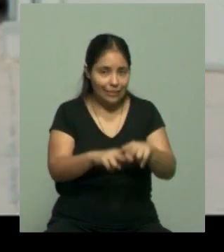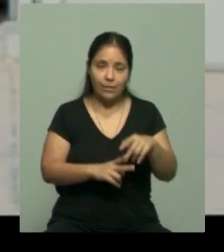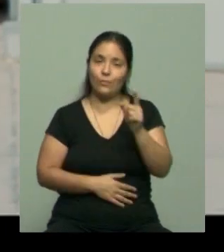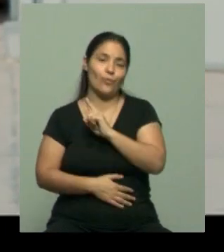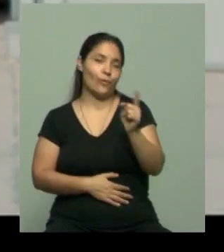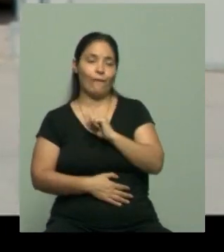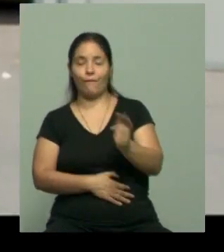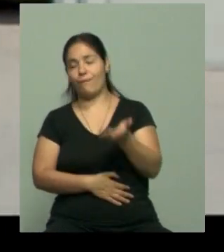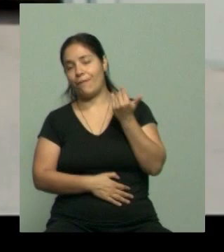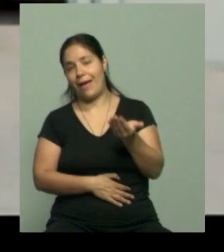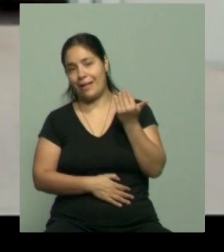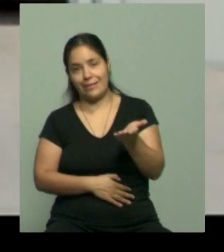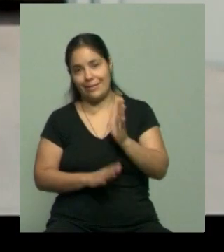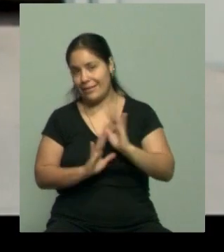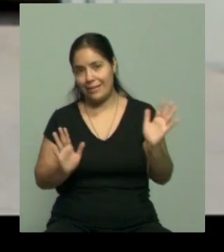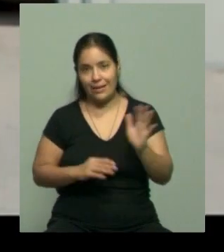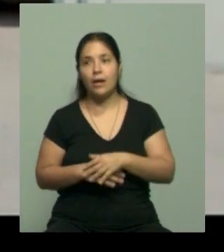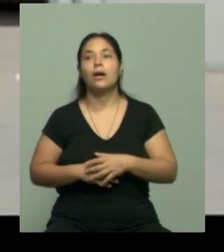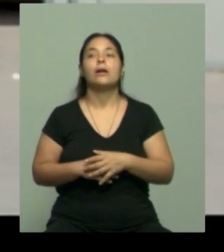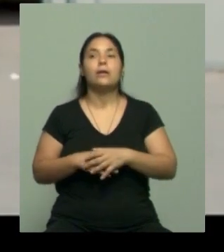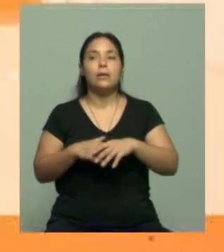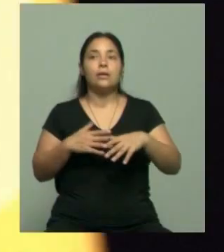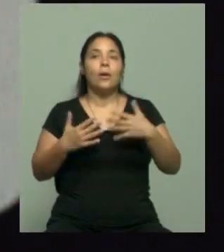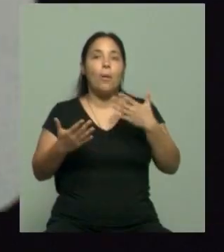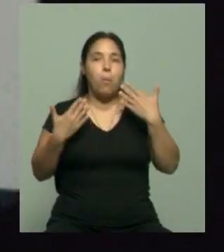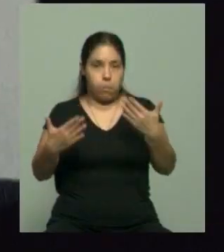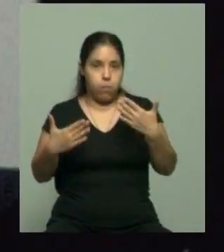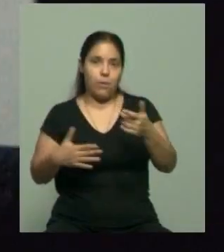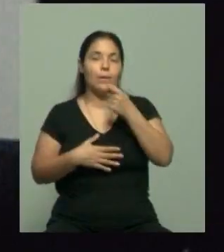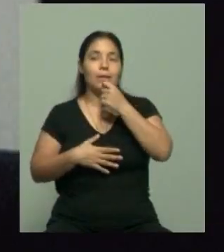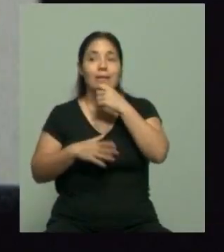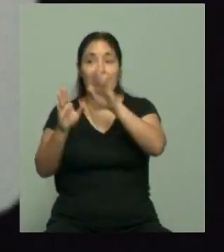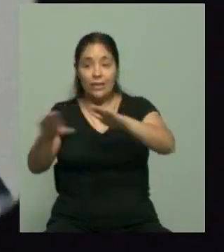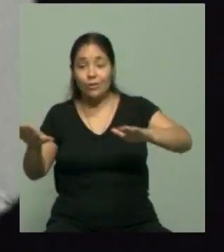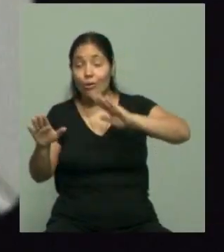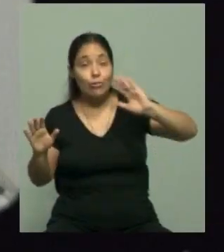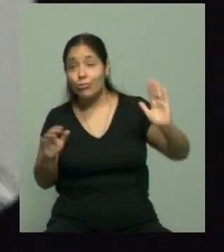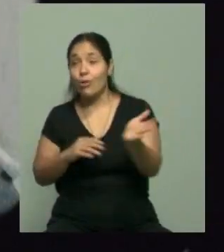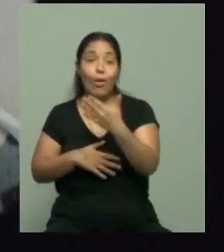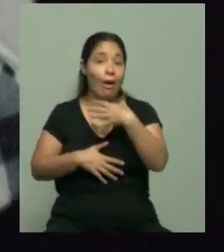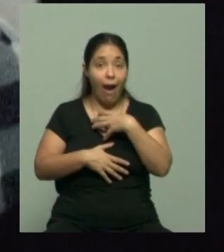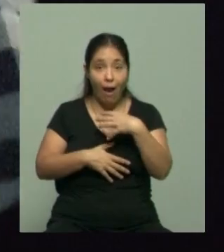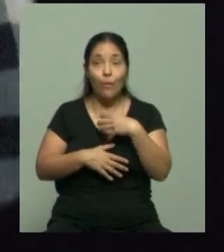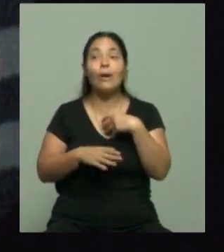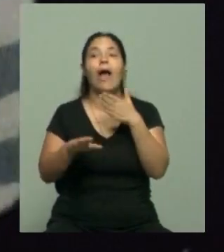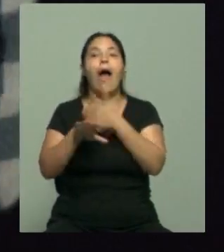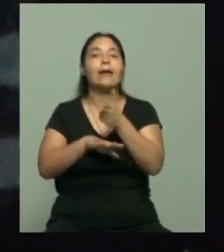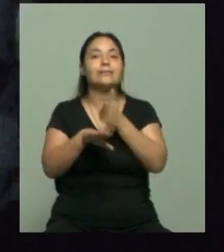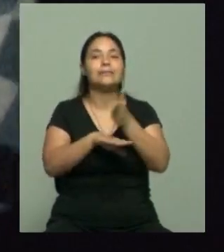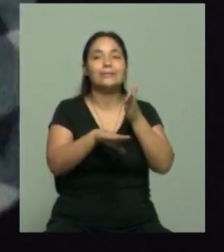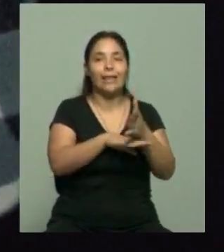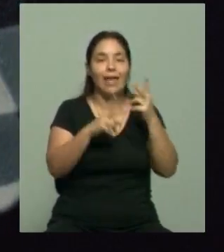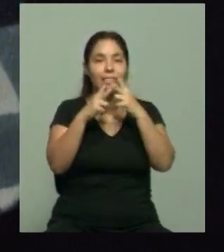falta mucho para tener realmente una posibilidad de que todas y todos los niños que están en un aula puedan acceder a